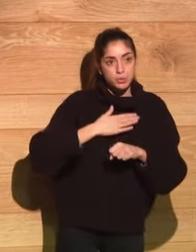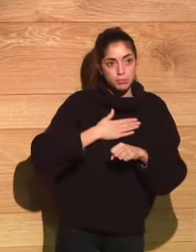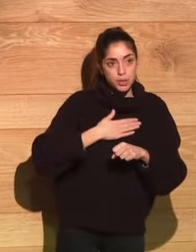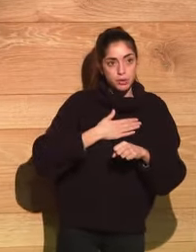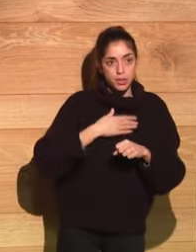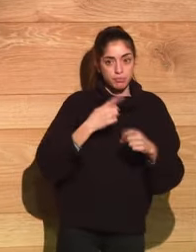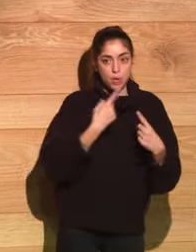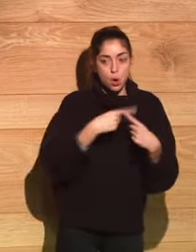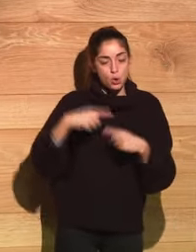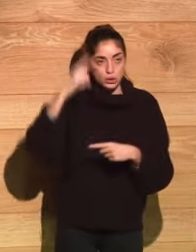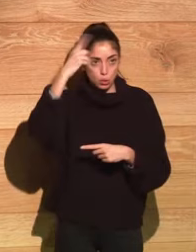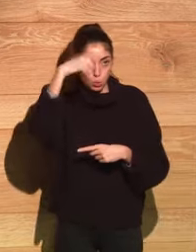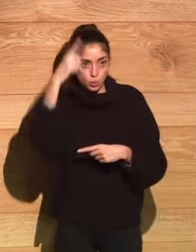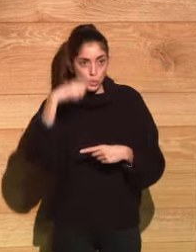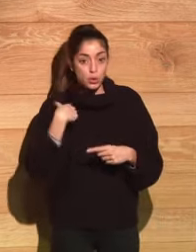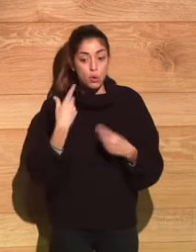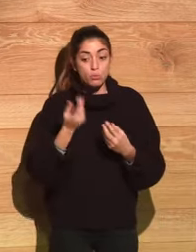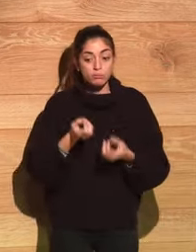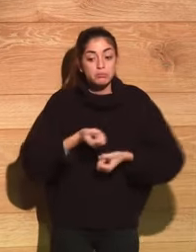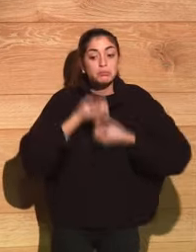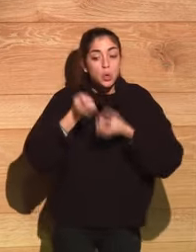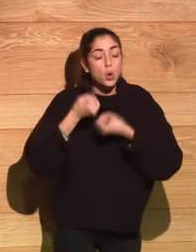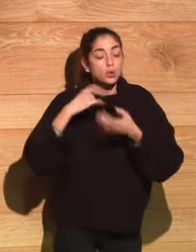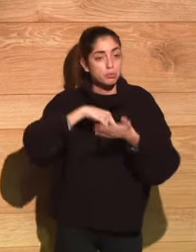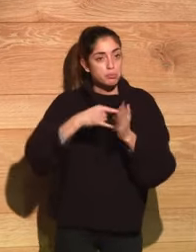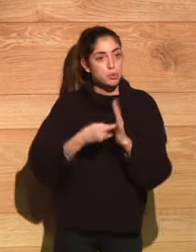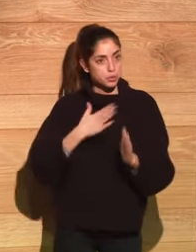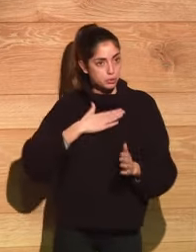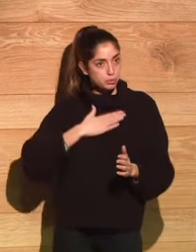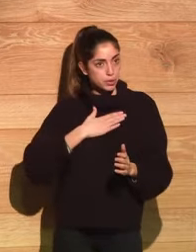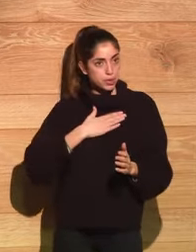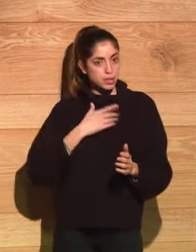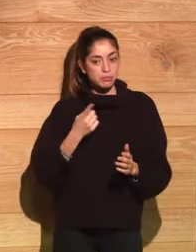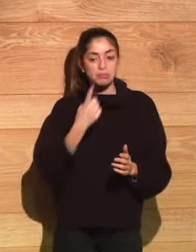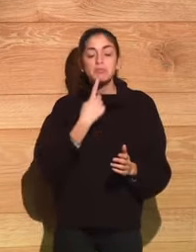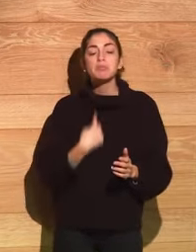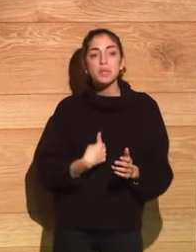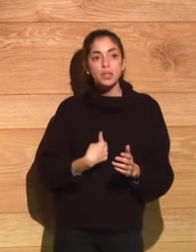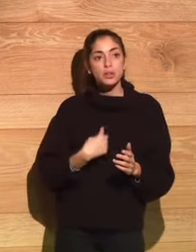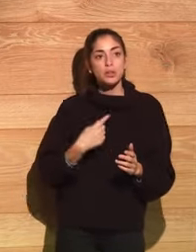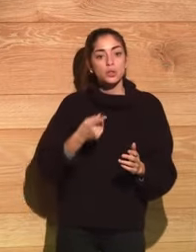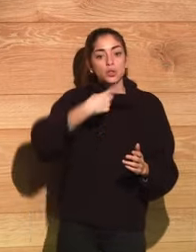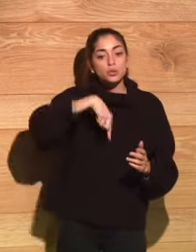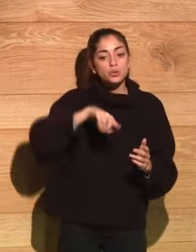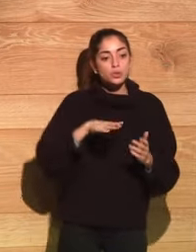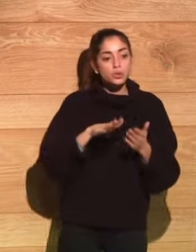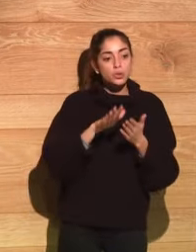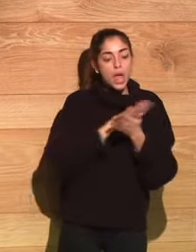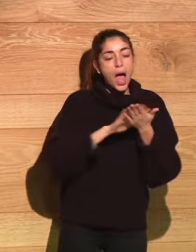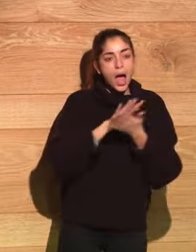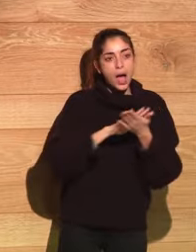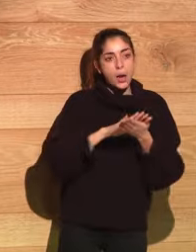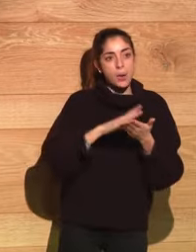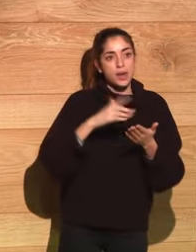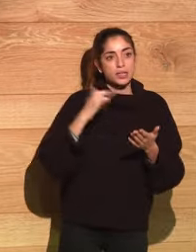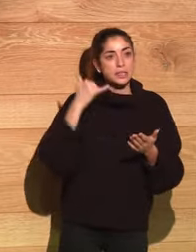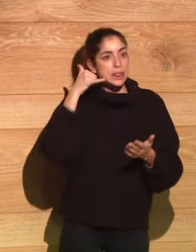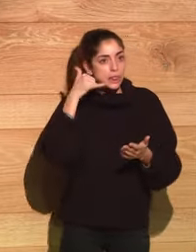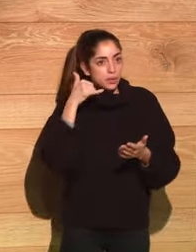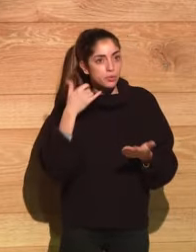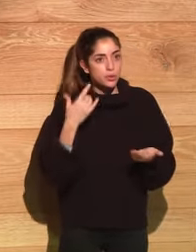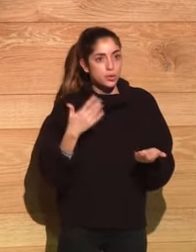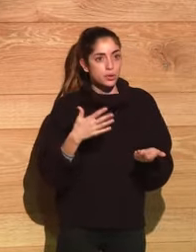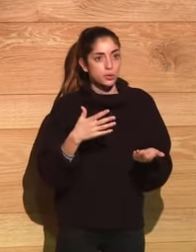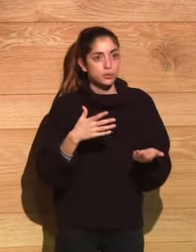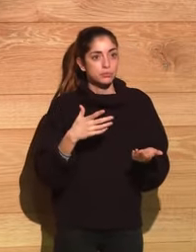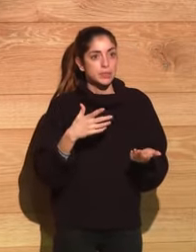le conté también este proyecto y él me dijo que podíamos hablar con Telefónica, de la fundación de la que él es patrono, y efectivamente